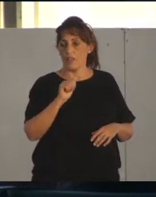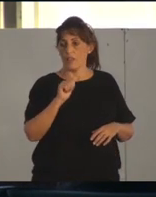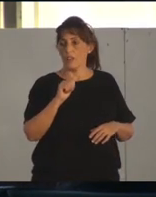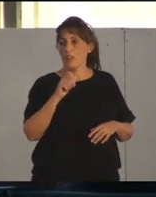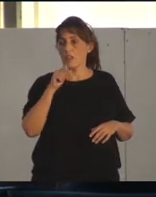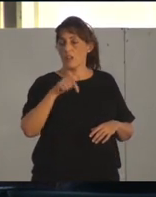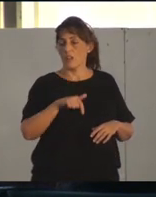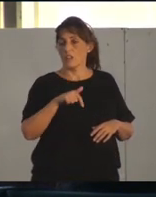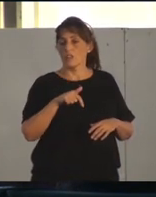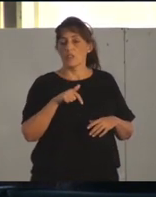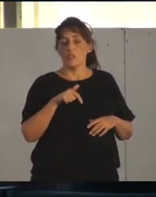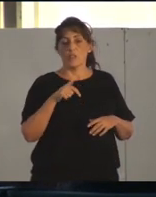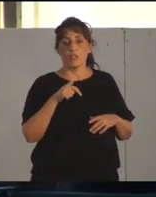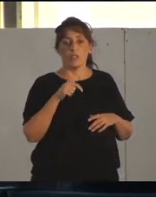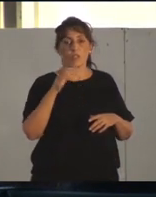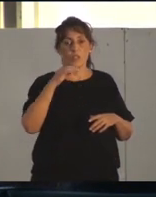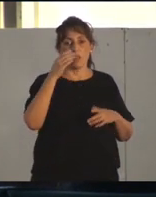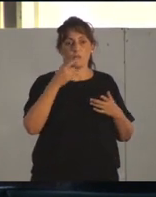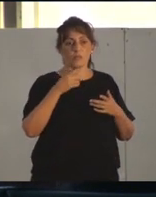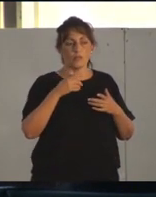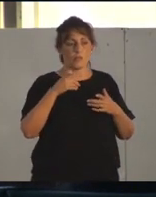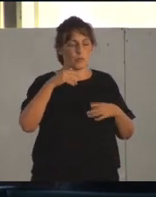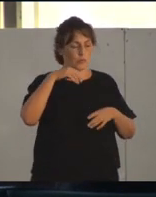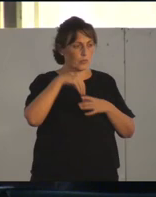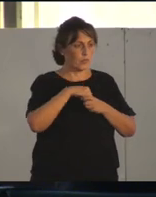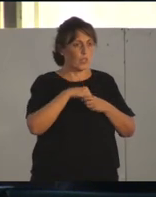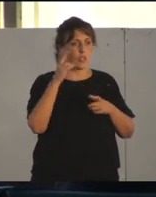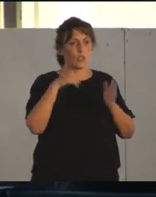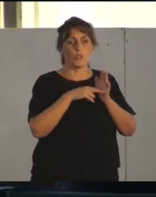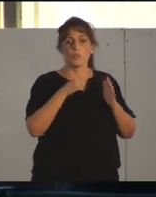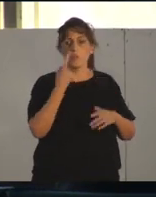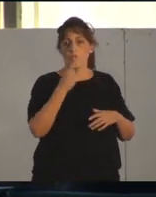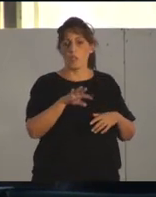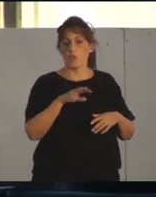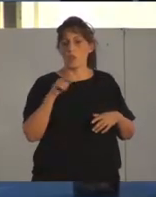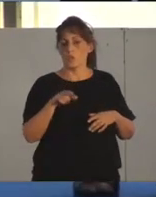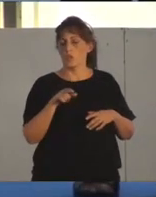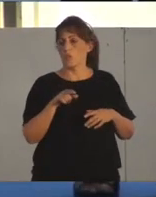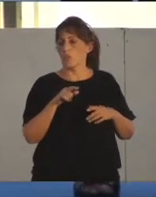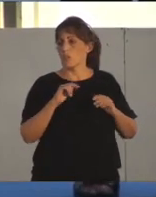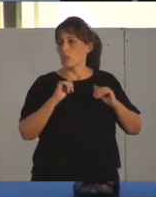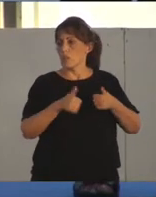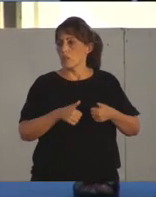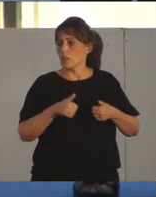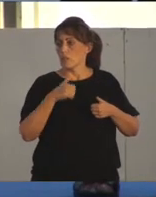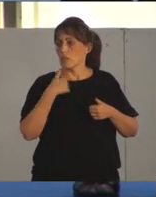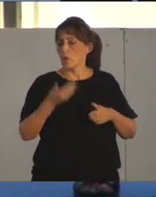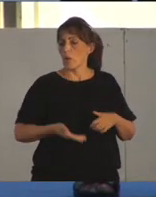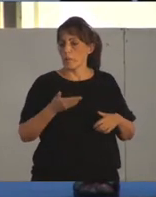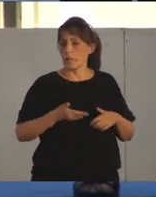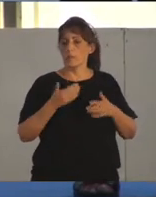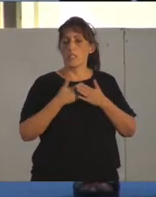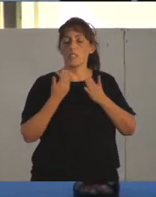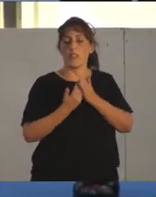Espace Navarra desde los 4 años de edad. Desde el 2014 la comida texturizada ha jugado un papel muy importante en su día a